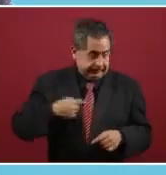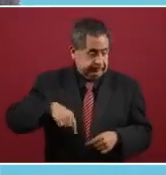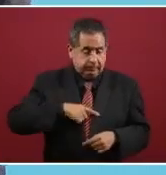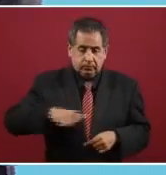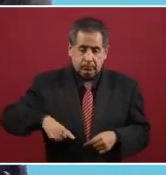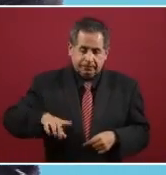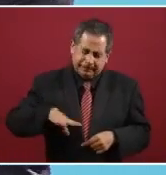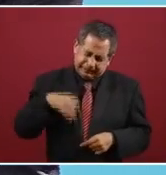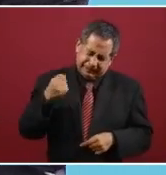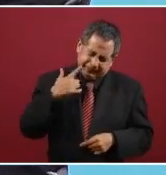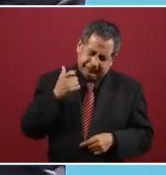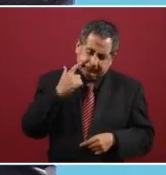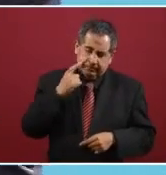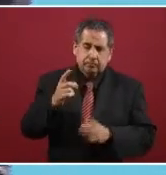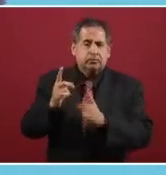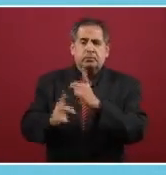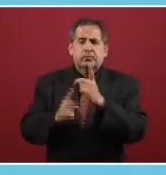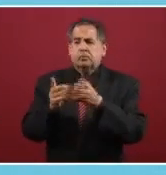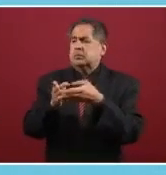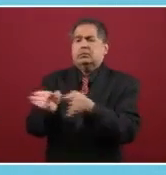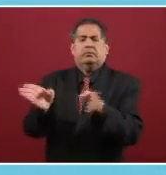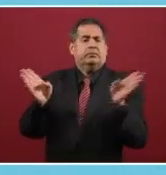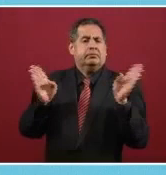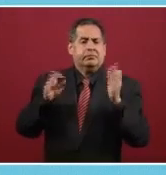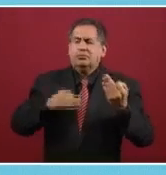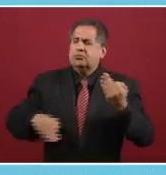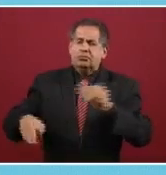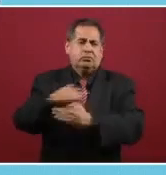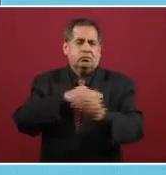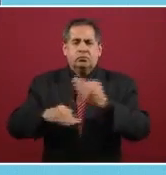apoyar el deporte en general,